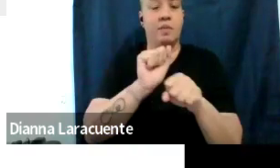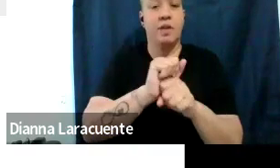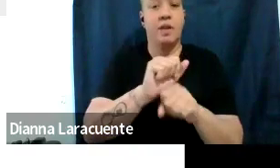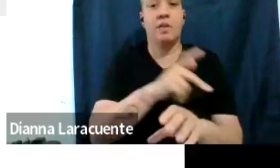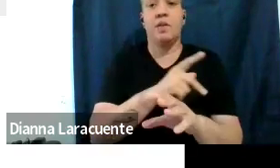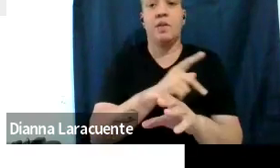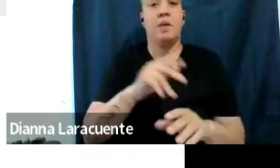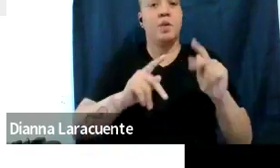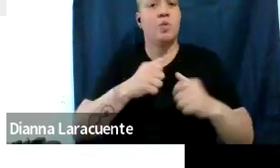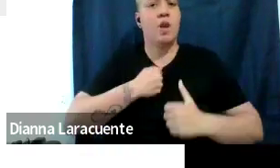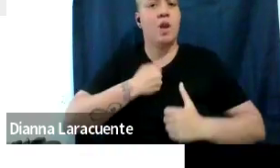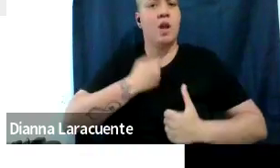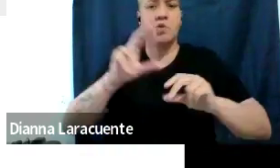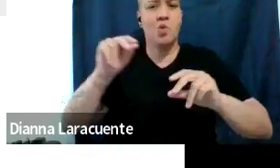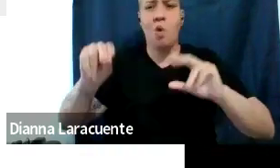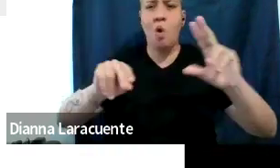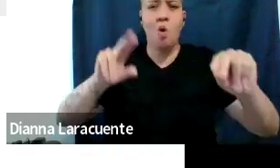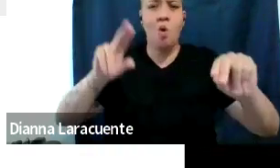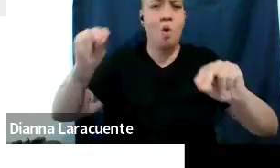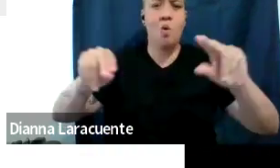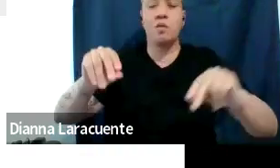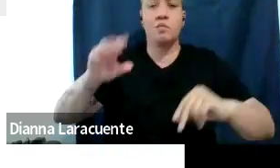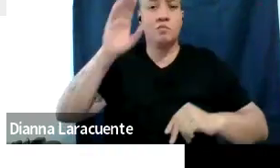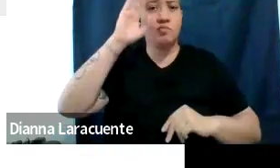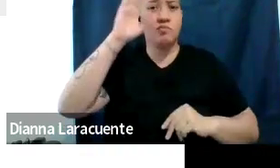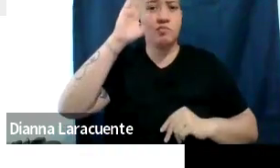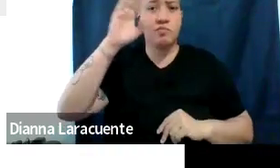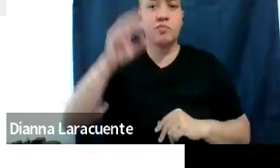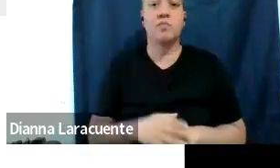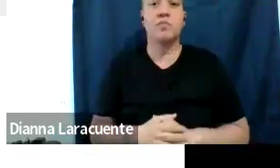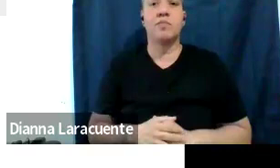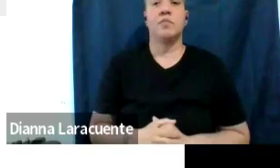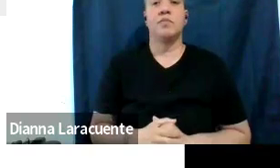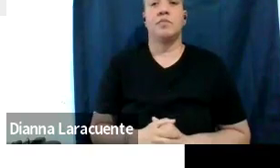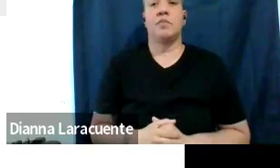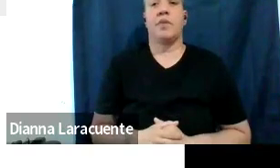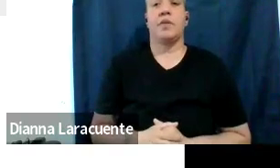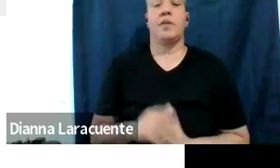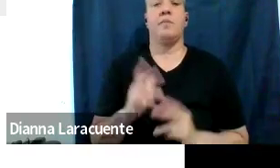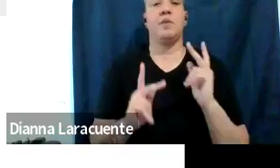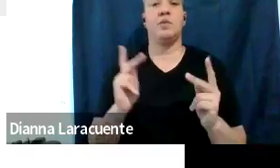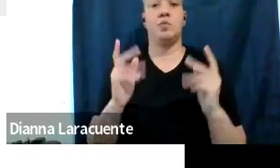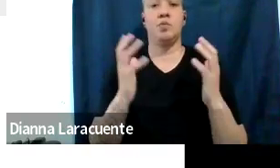no. Y fue saludado por un asunto. El público